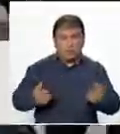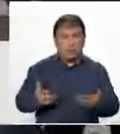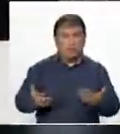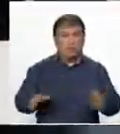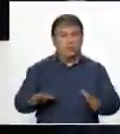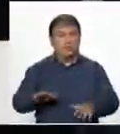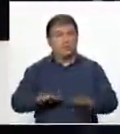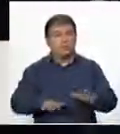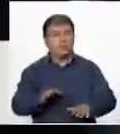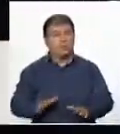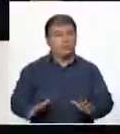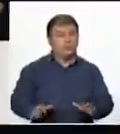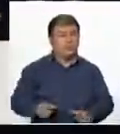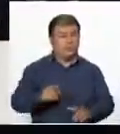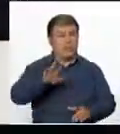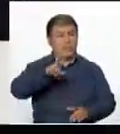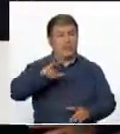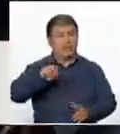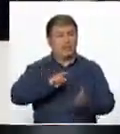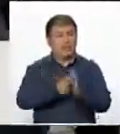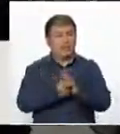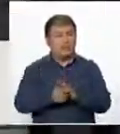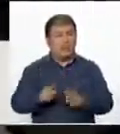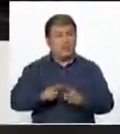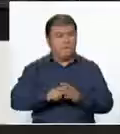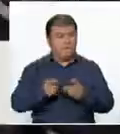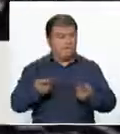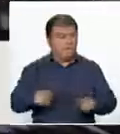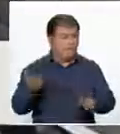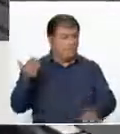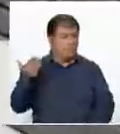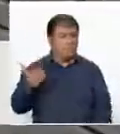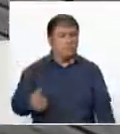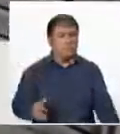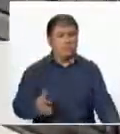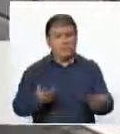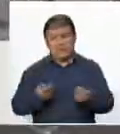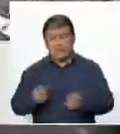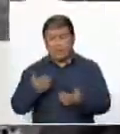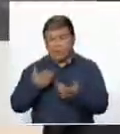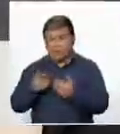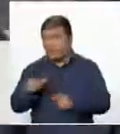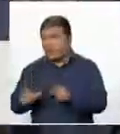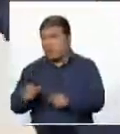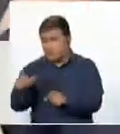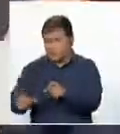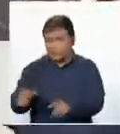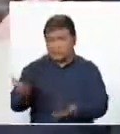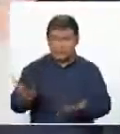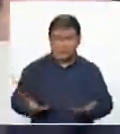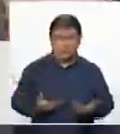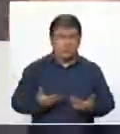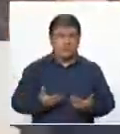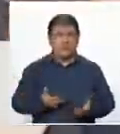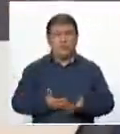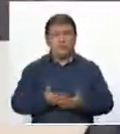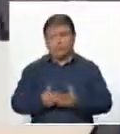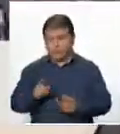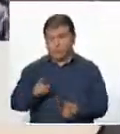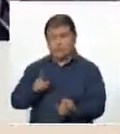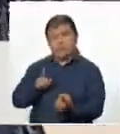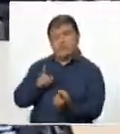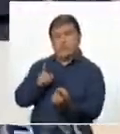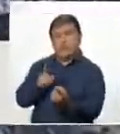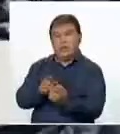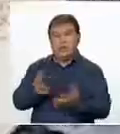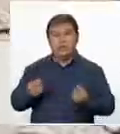ya más o menos una media hora aproximadamente. Vamos a intentar conversar con algunos de ellos. Nos vamos acercando.